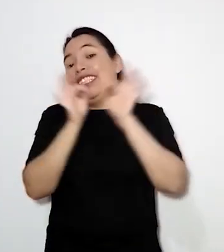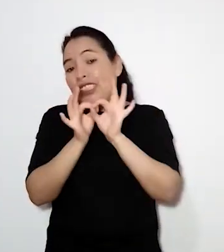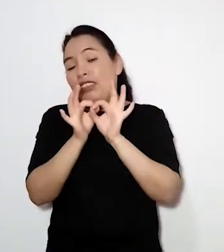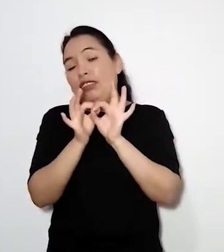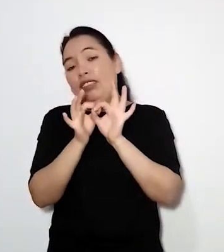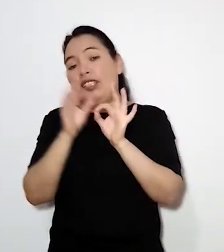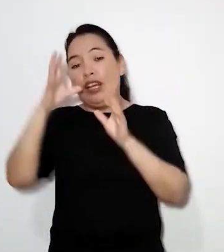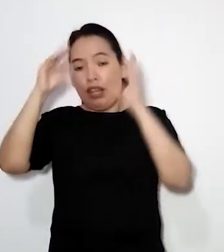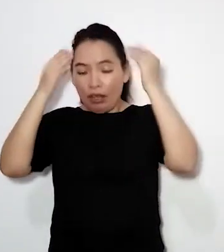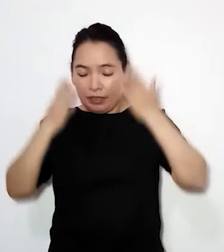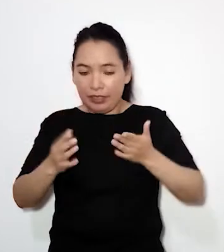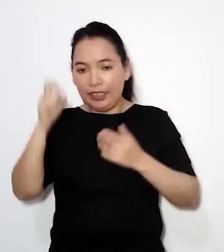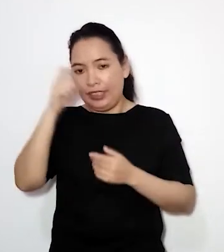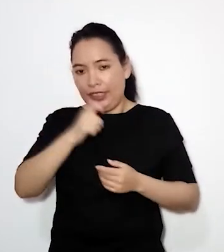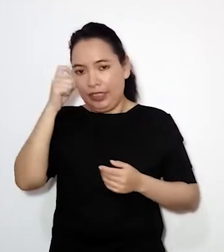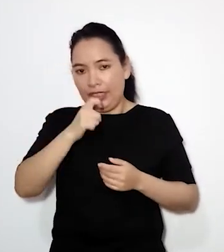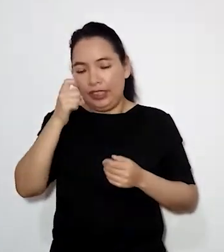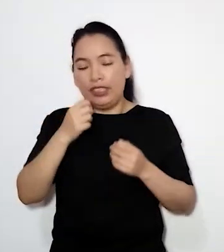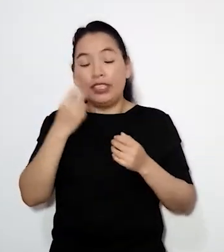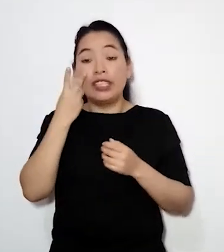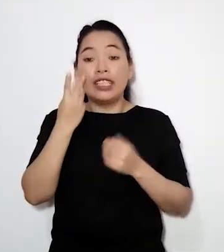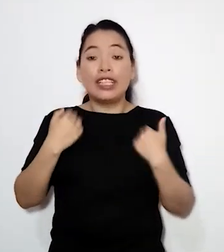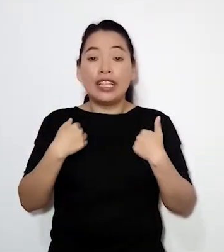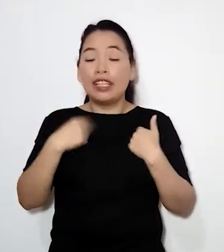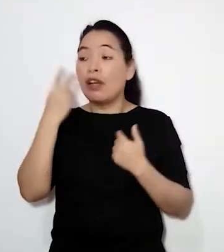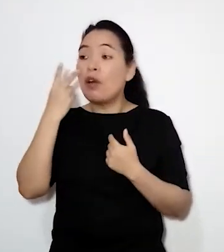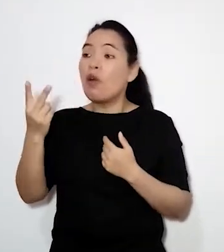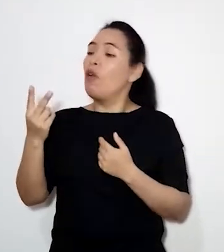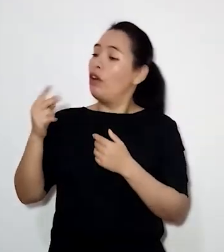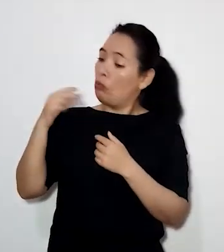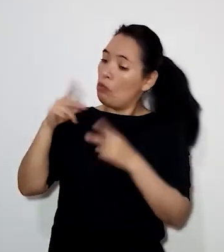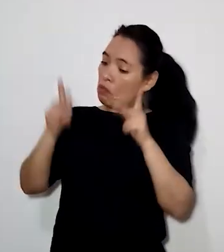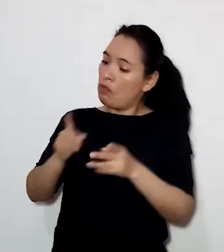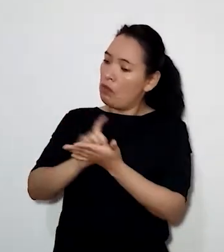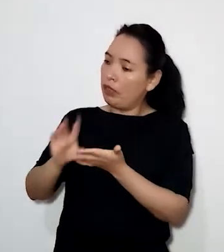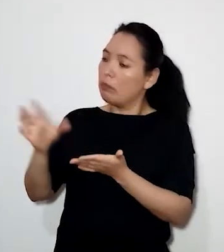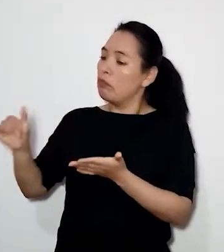altas expectativas sobre el aprendizaje de todo su alumnado.